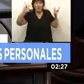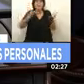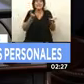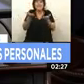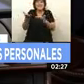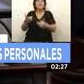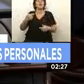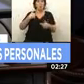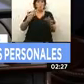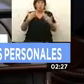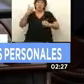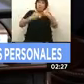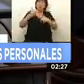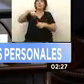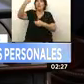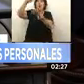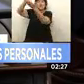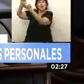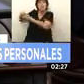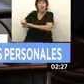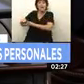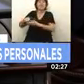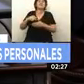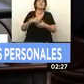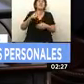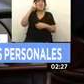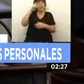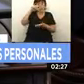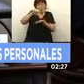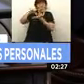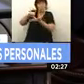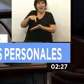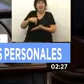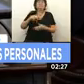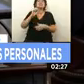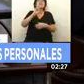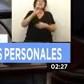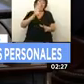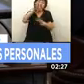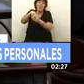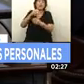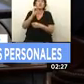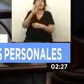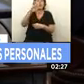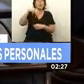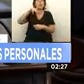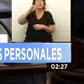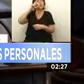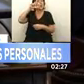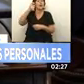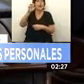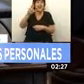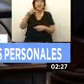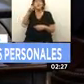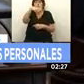realmente competitivos integramos somos uno de los 10 que integramos el club nuclear tienen que ponerse a pensar en esas cosas